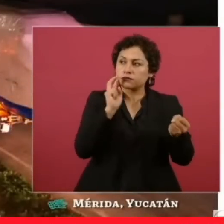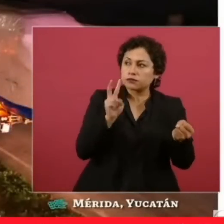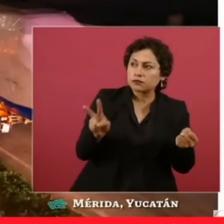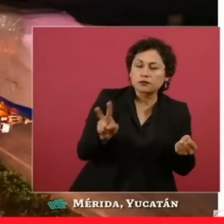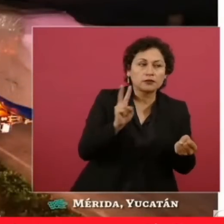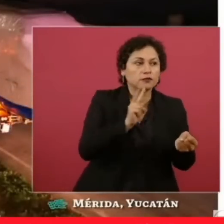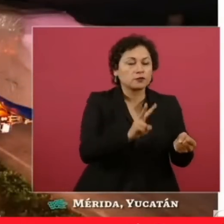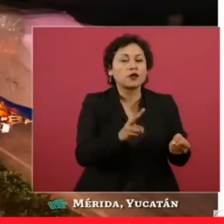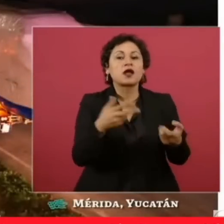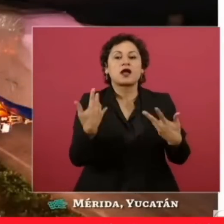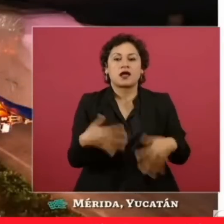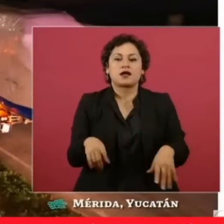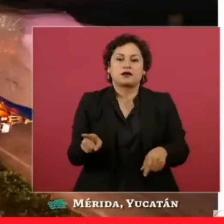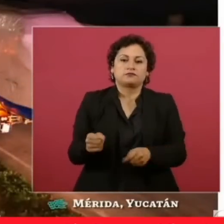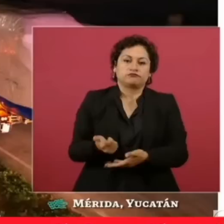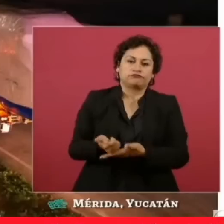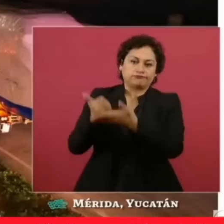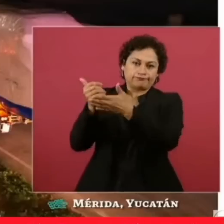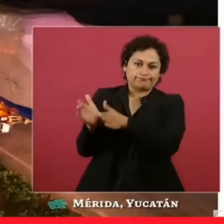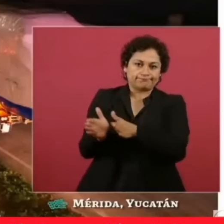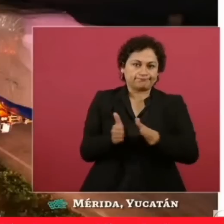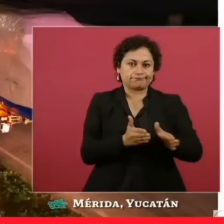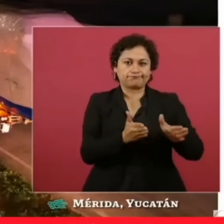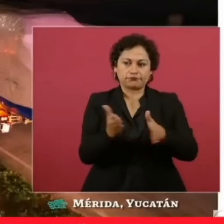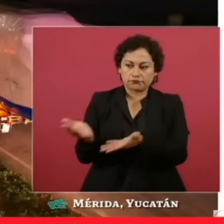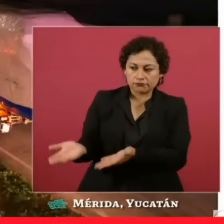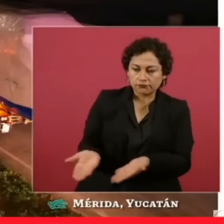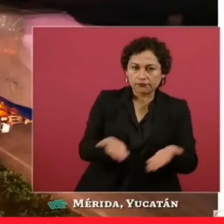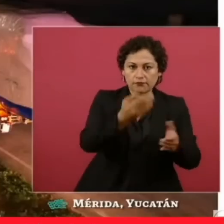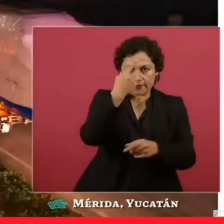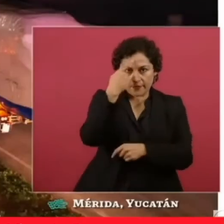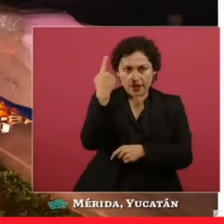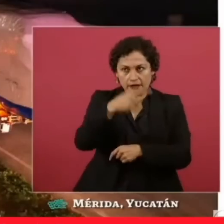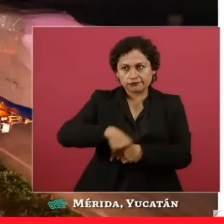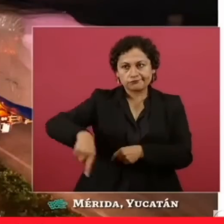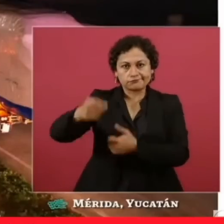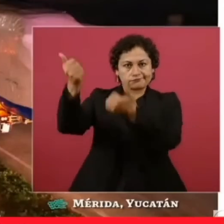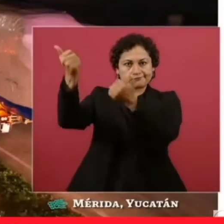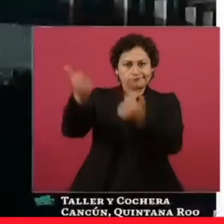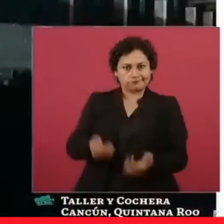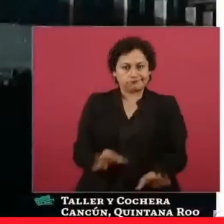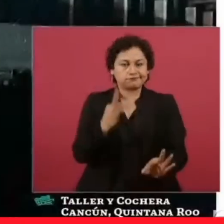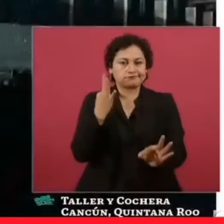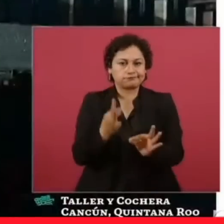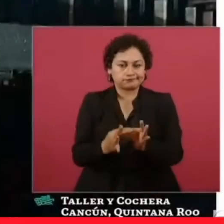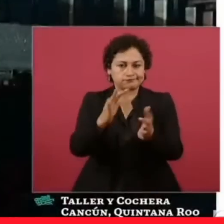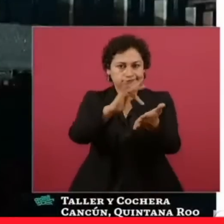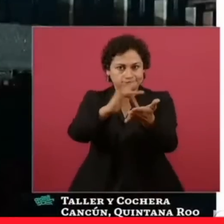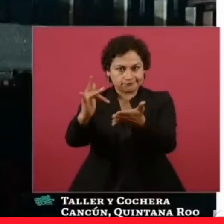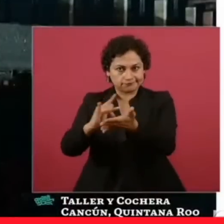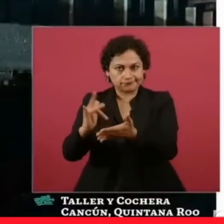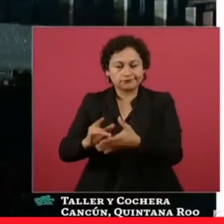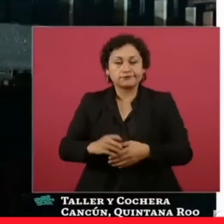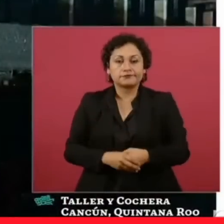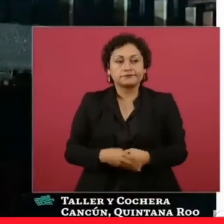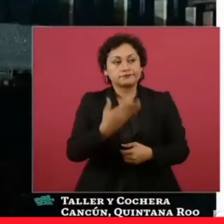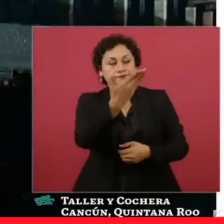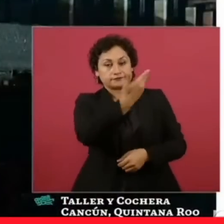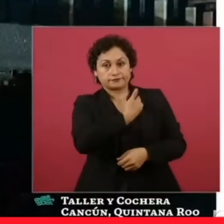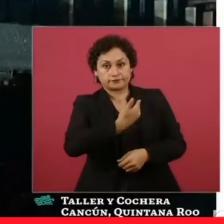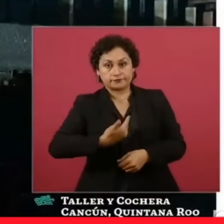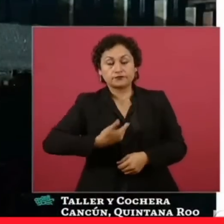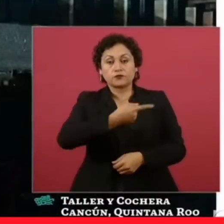las precauciones necesarias y contribuyeron al paso seguro de los vagones. Señor presidente, seguimos cumpliendo